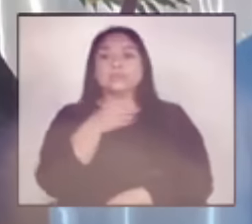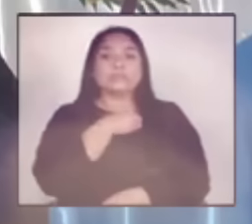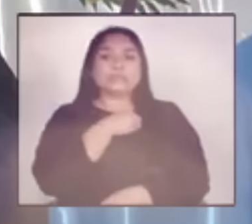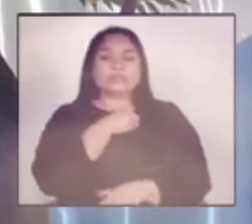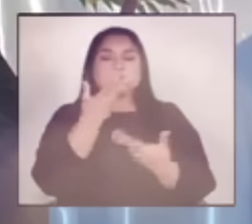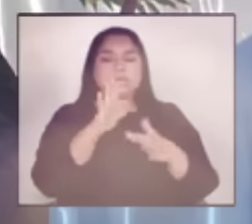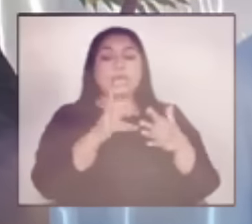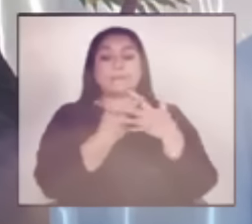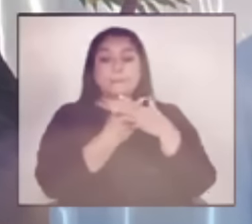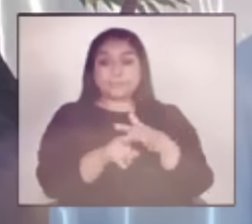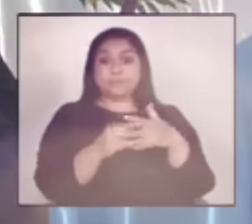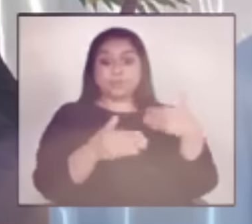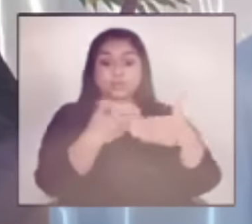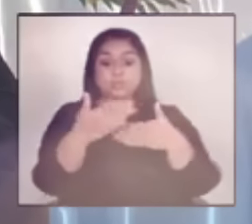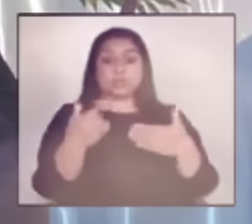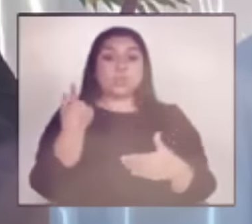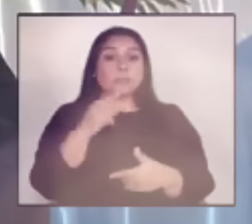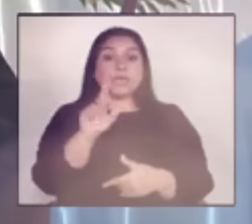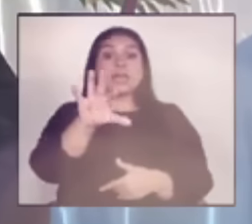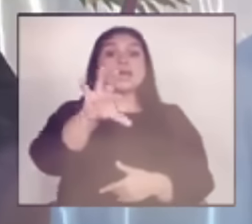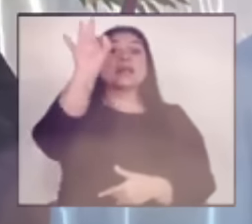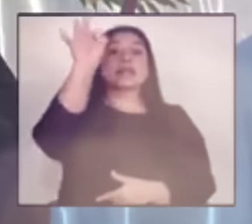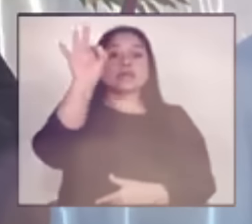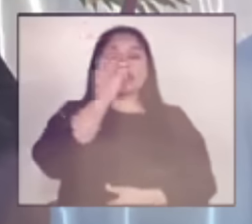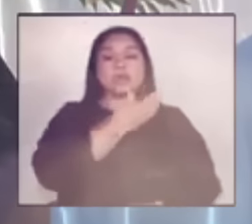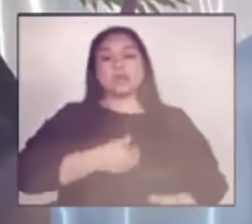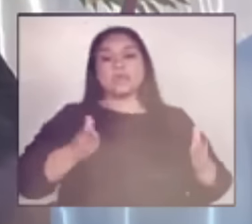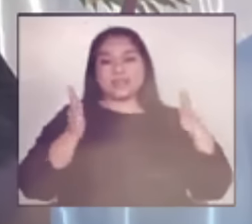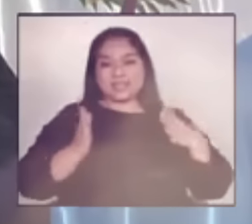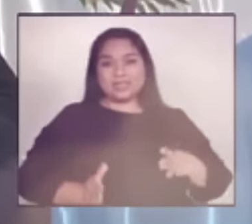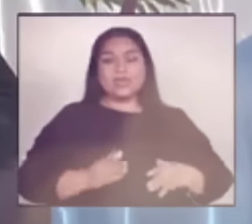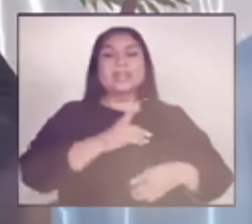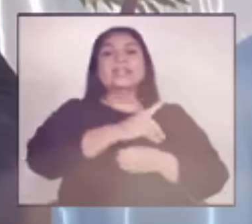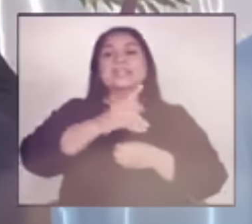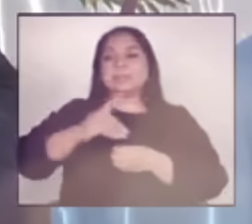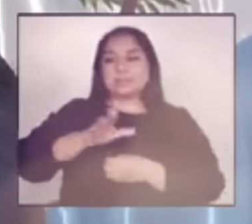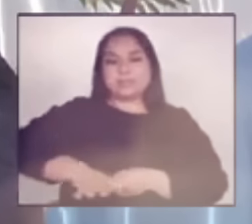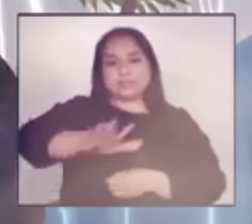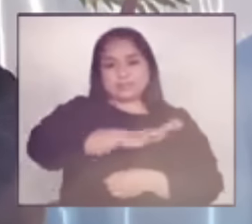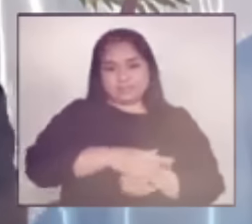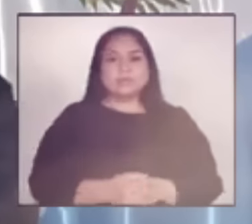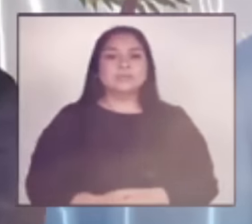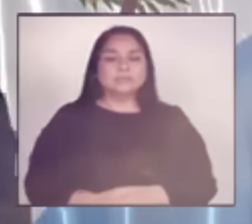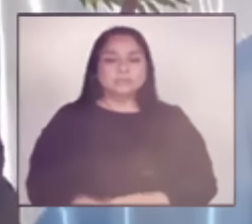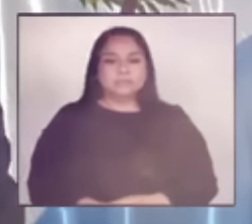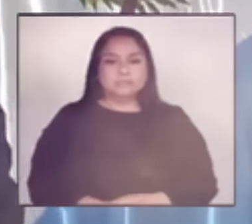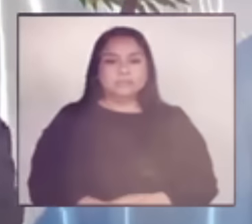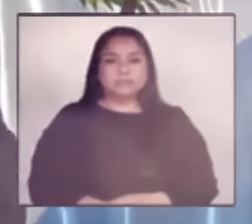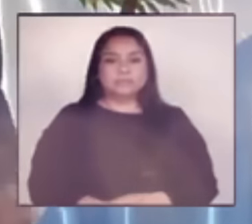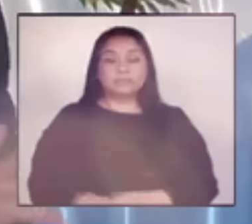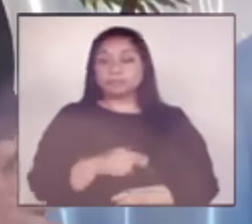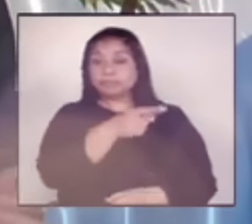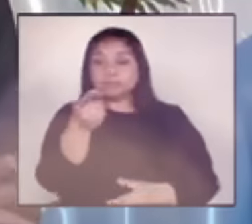abriendo el proceso para la elección de gobernadores en cada uno de los departamentos del país. Así que si